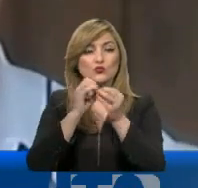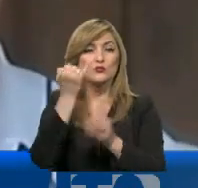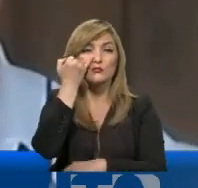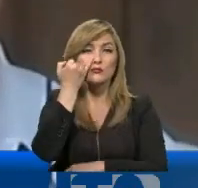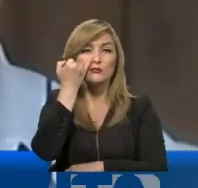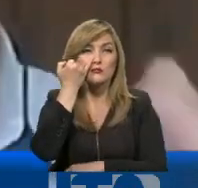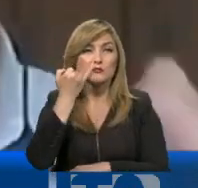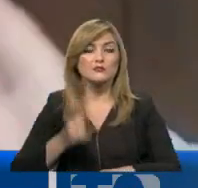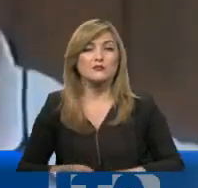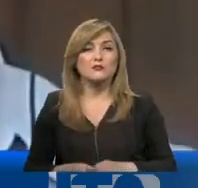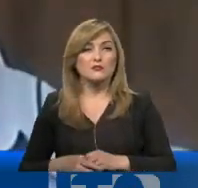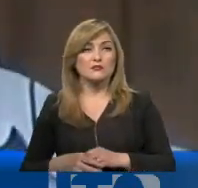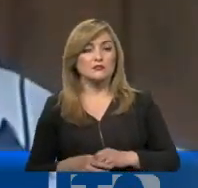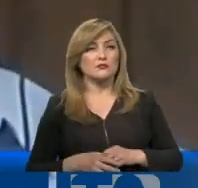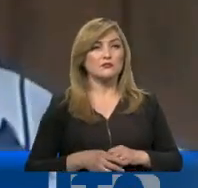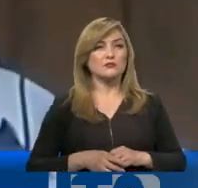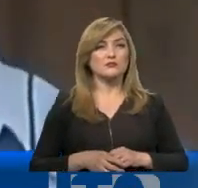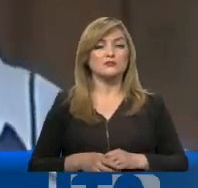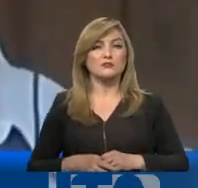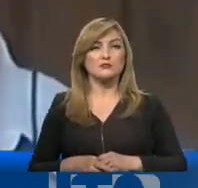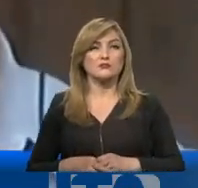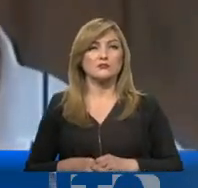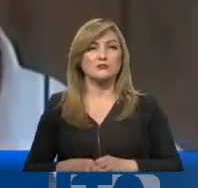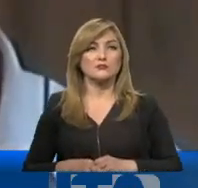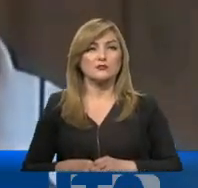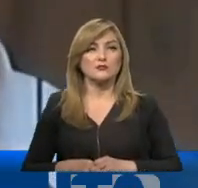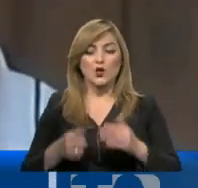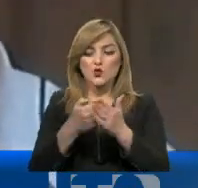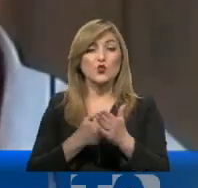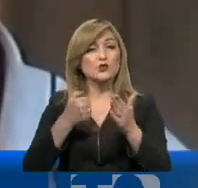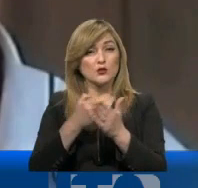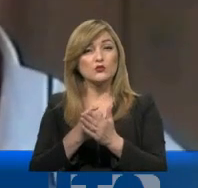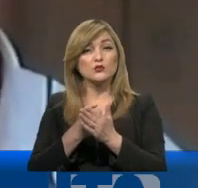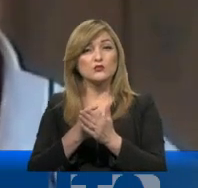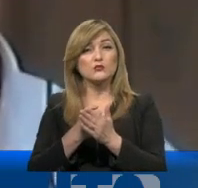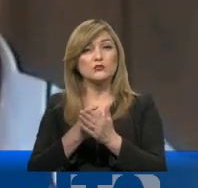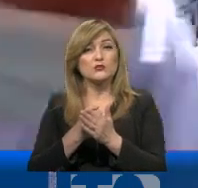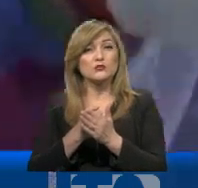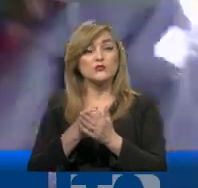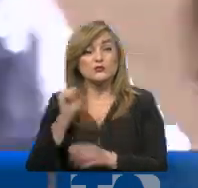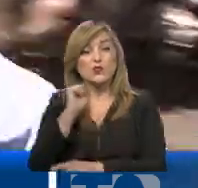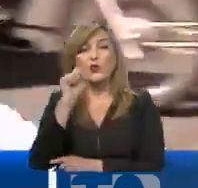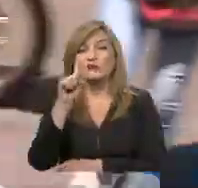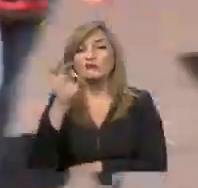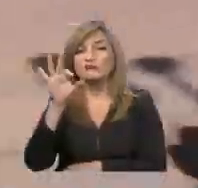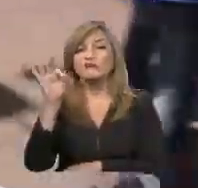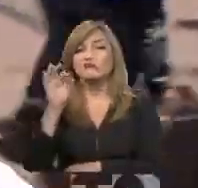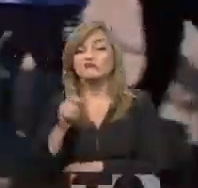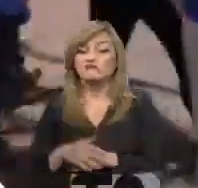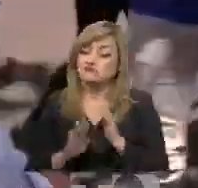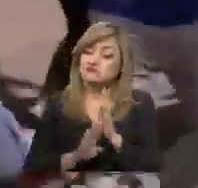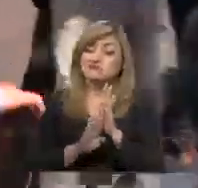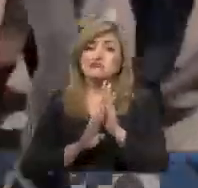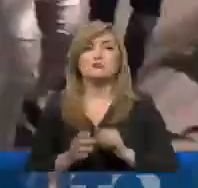reivindicó y parecería haber logrado reivindicar las luchas que logró finalmente con el levantamiento de los 90. Y si finalmente se define